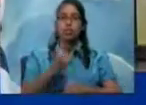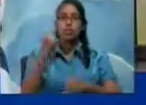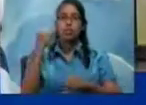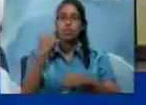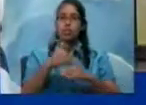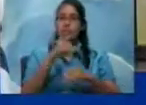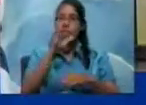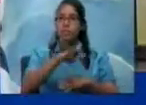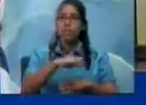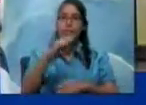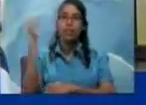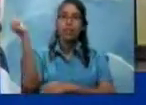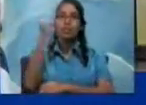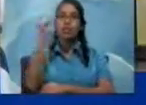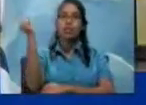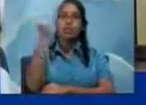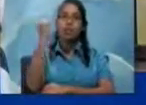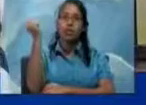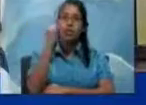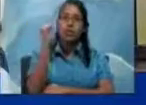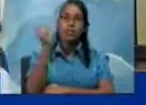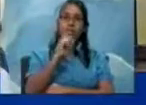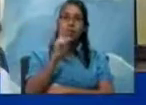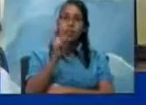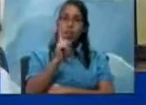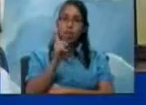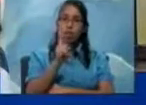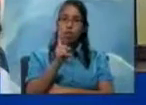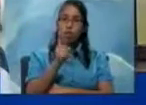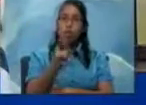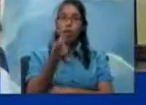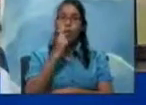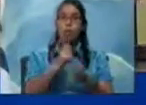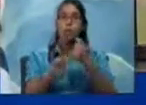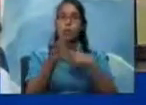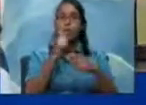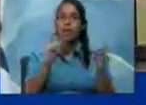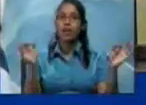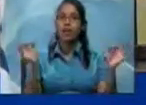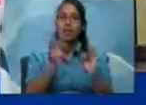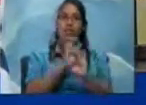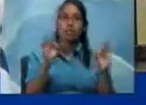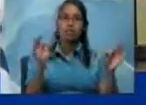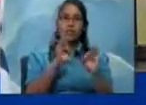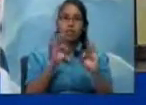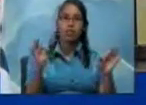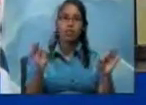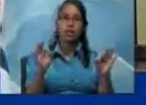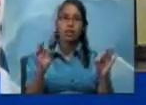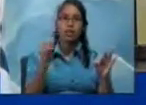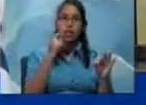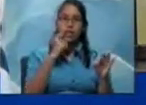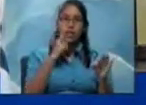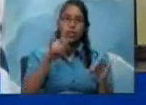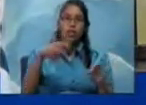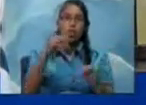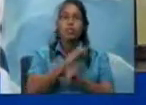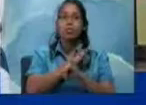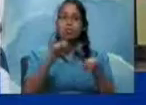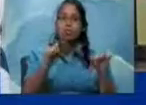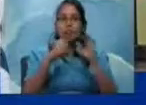en desobediencia no pescaron nada cuando ya